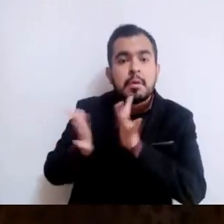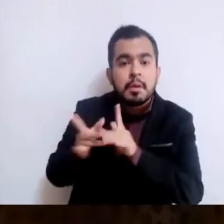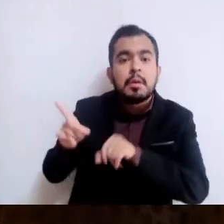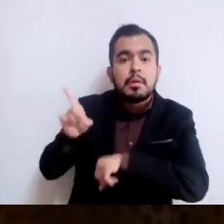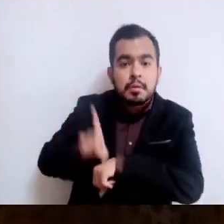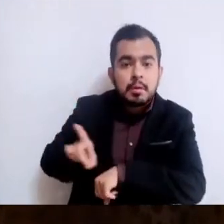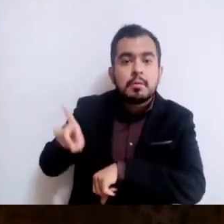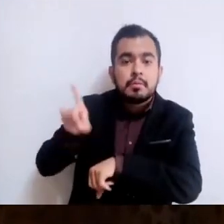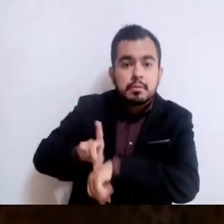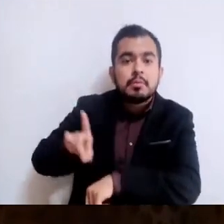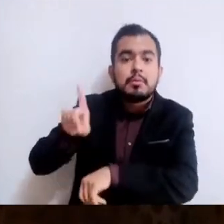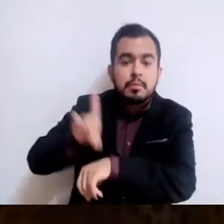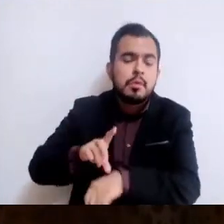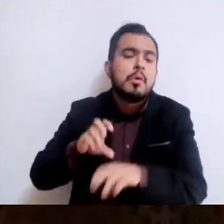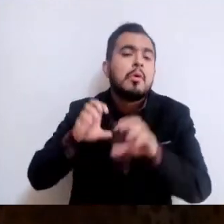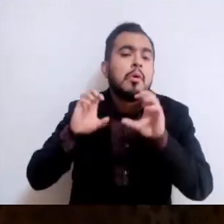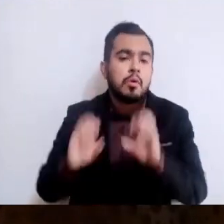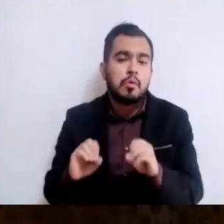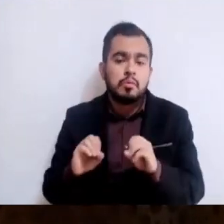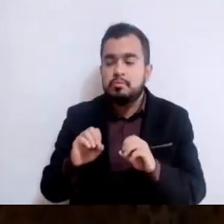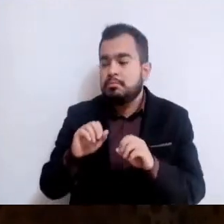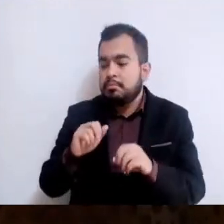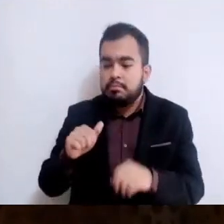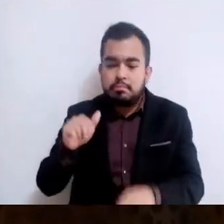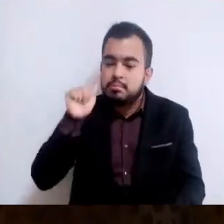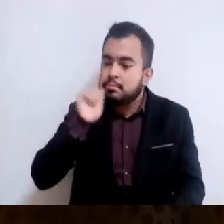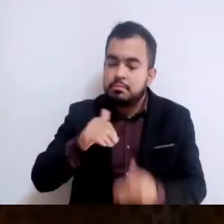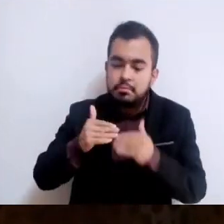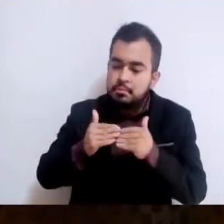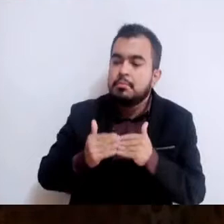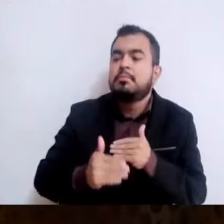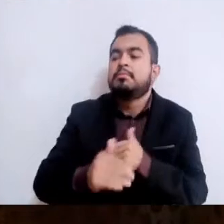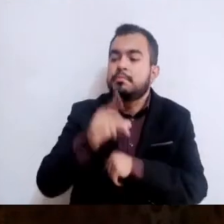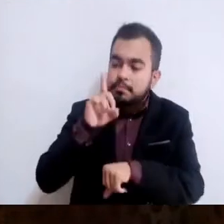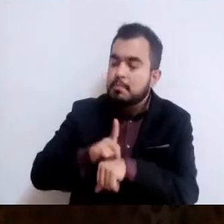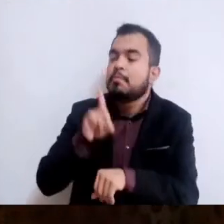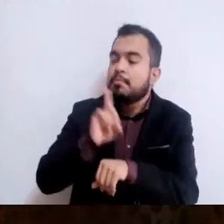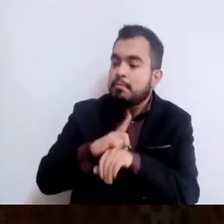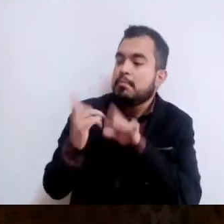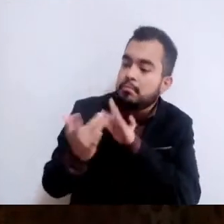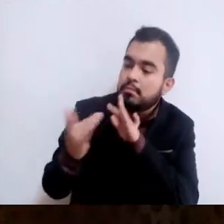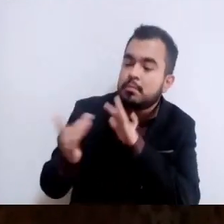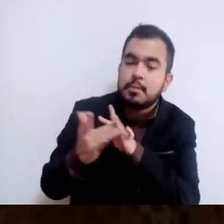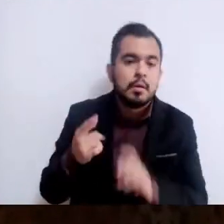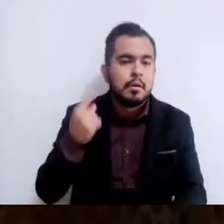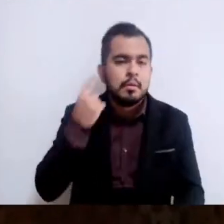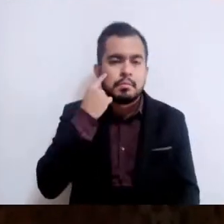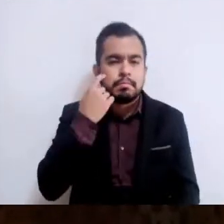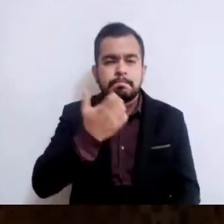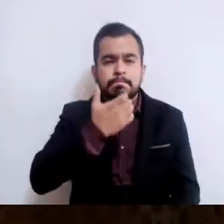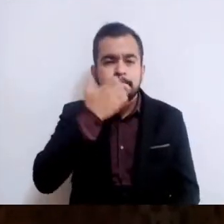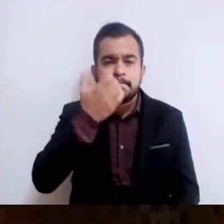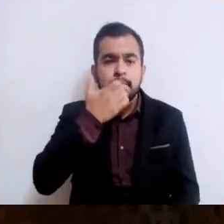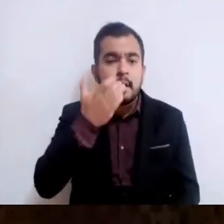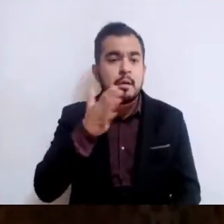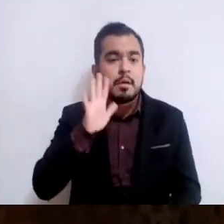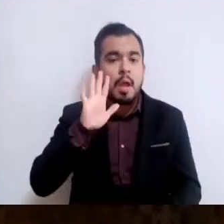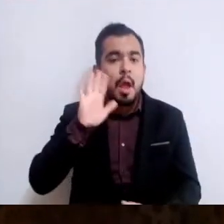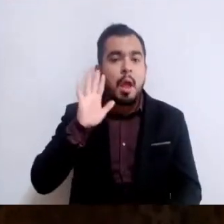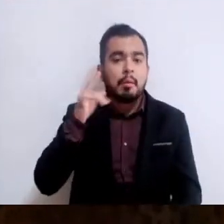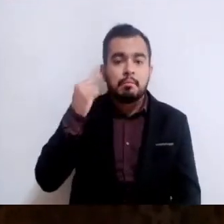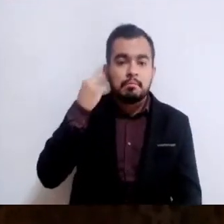caso de forma fluida. Normalmente pensamos en una comunicación vía telefónica,